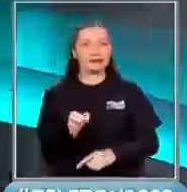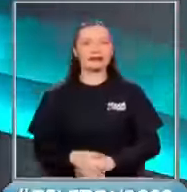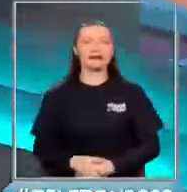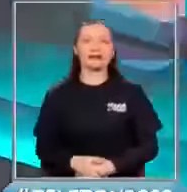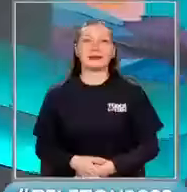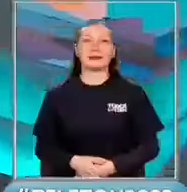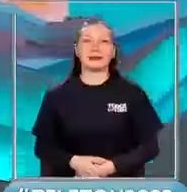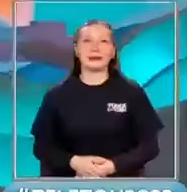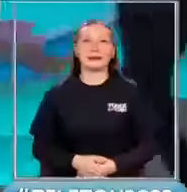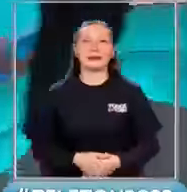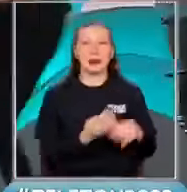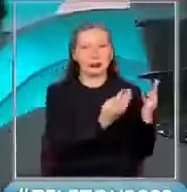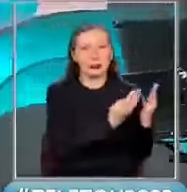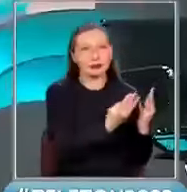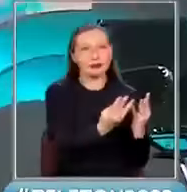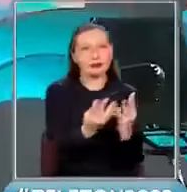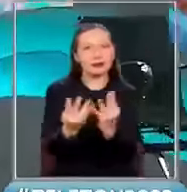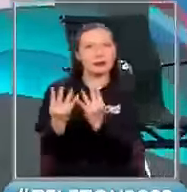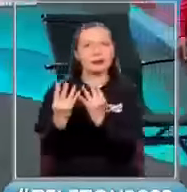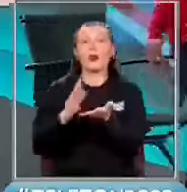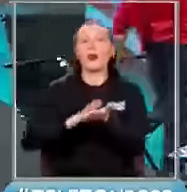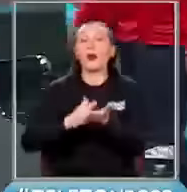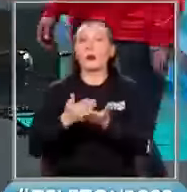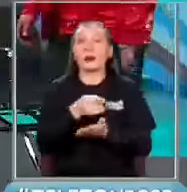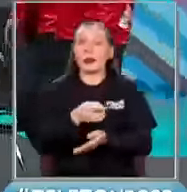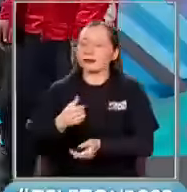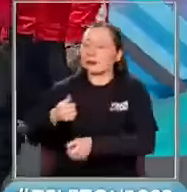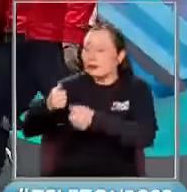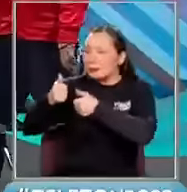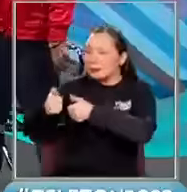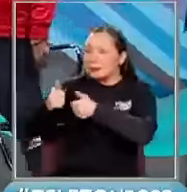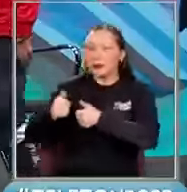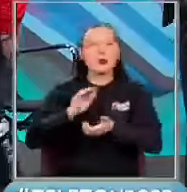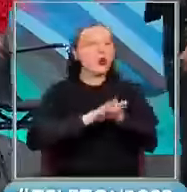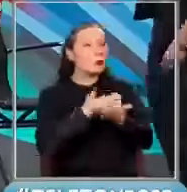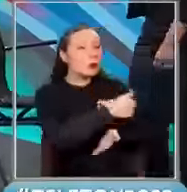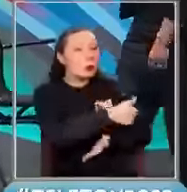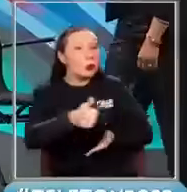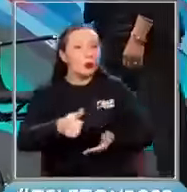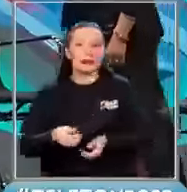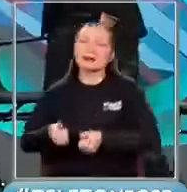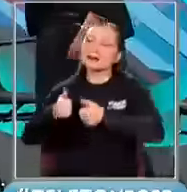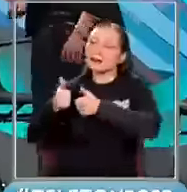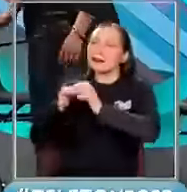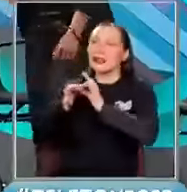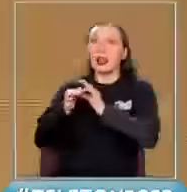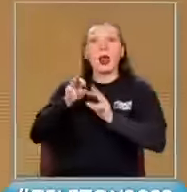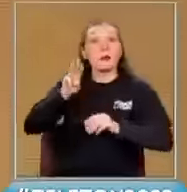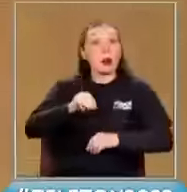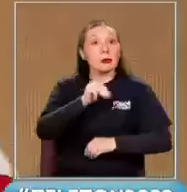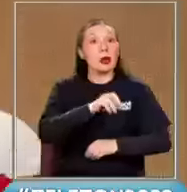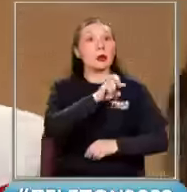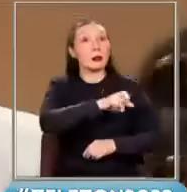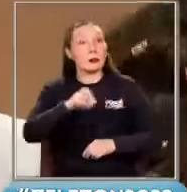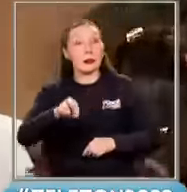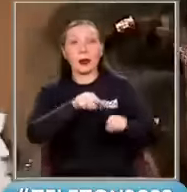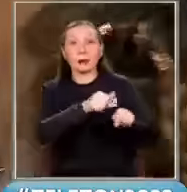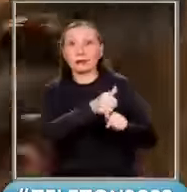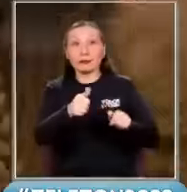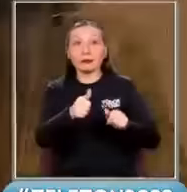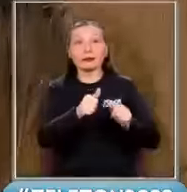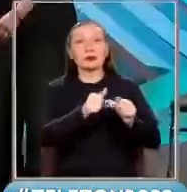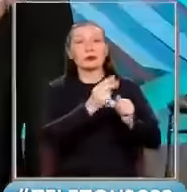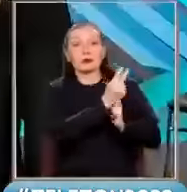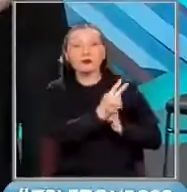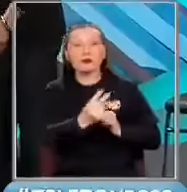Adelante, mis queridísimos. ¿Cómo estás, mi amor? Bien. ¿Cómo están todos? Bien, gracias. Las mamás, los papás. Aquí vienen